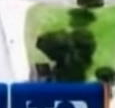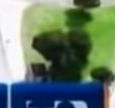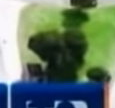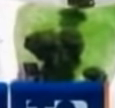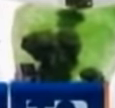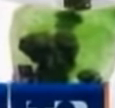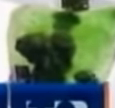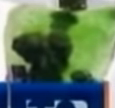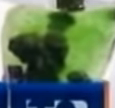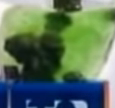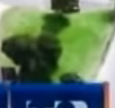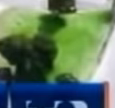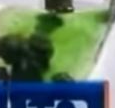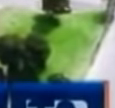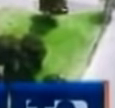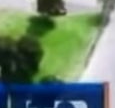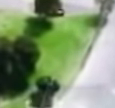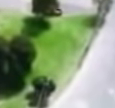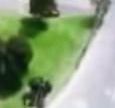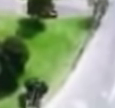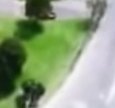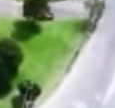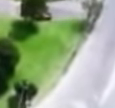de la comunidad, segunda emisión.